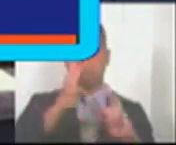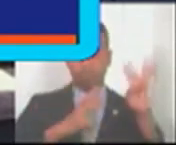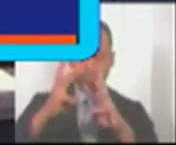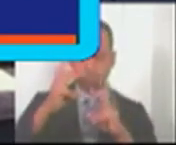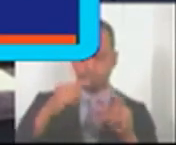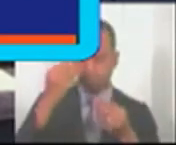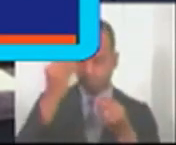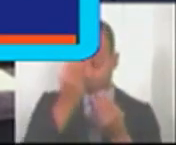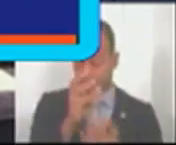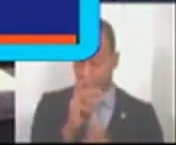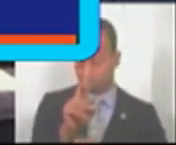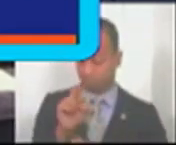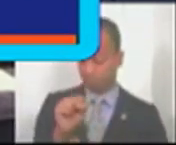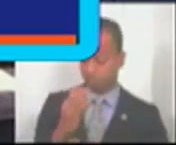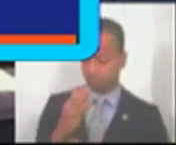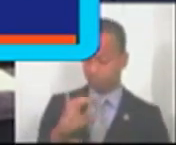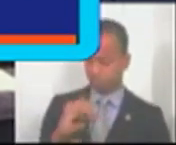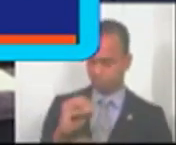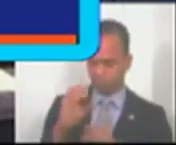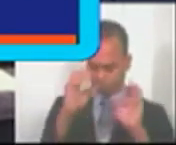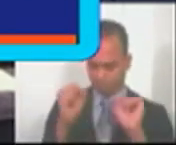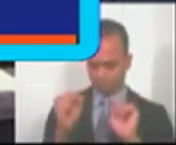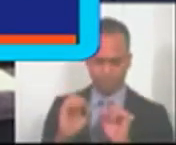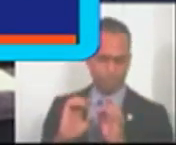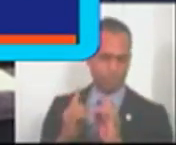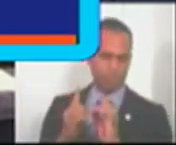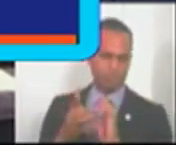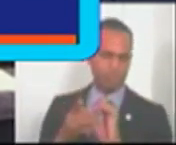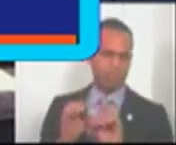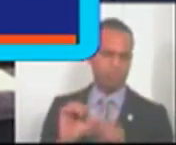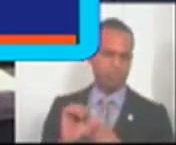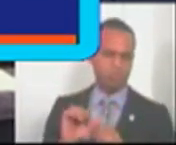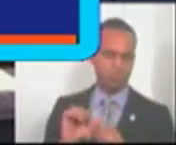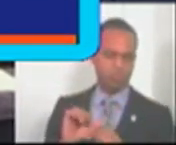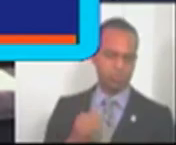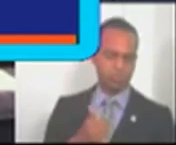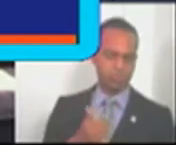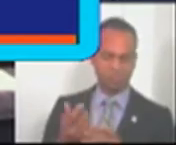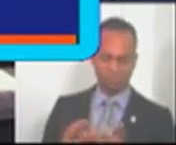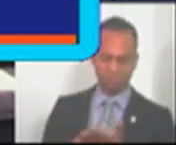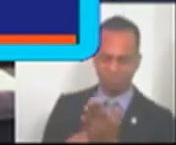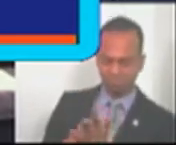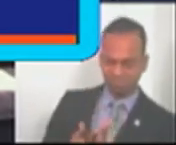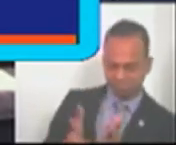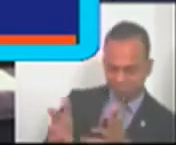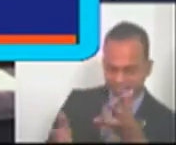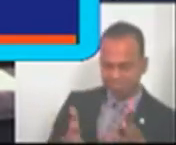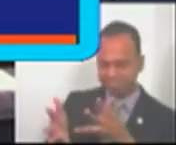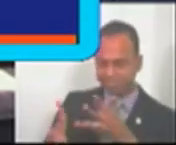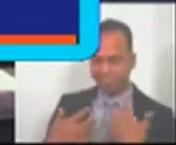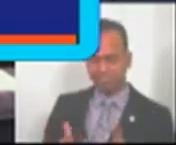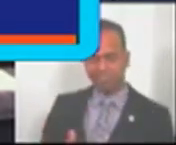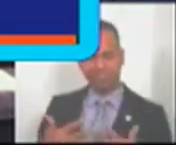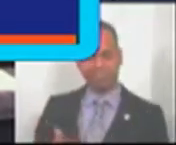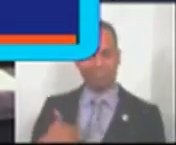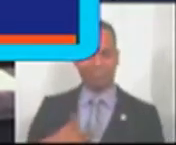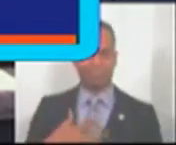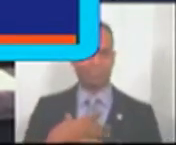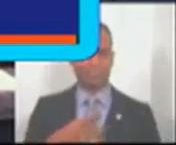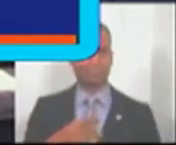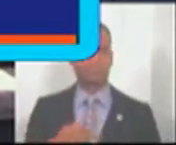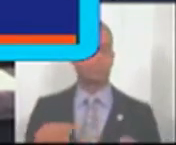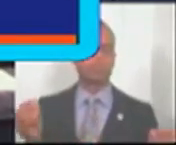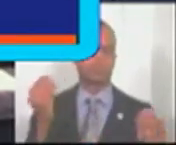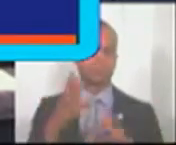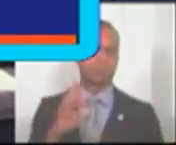con Rocío, como directora de la Fundación, y nos divertimos mucho hablando de esto, porque a mí me interesa más que hablar de